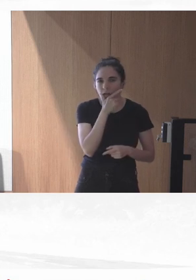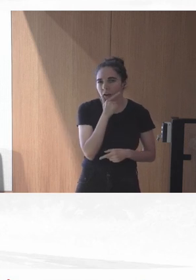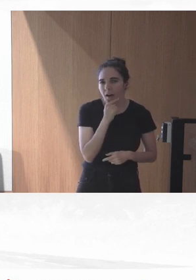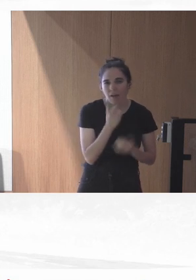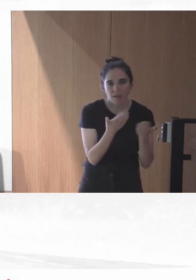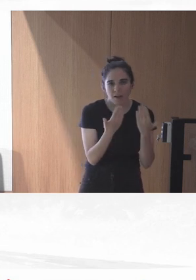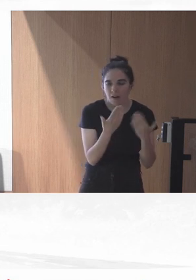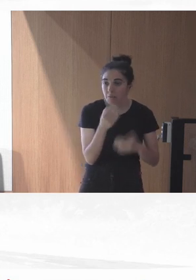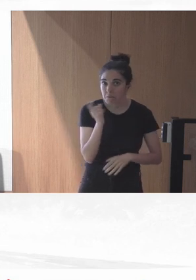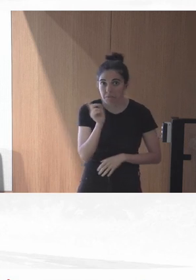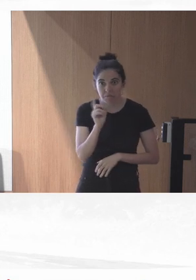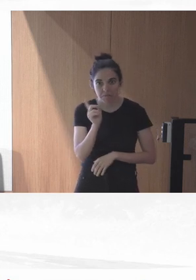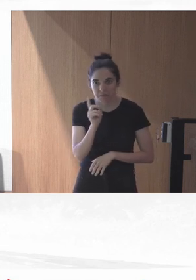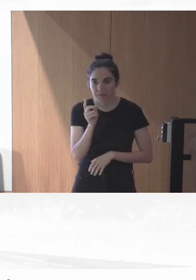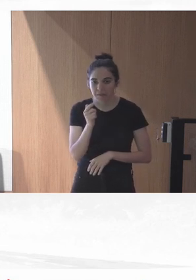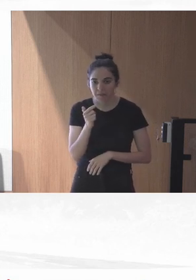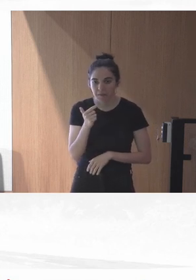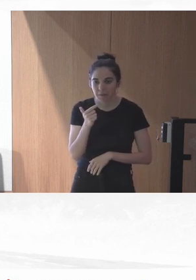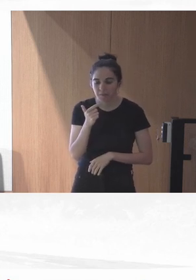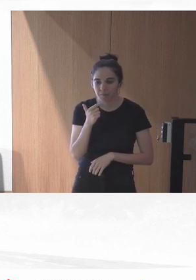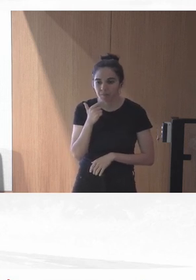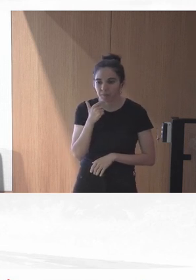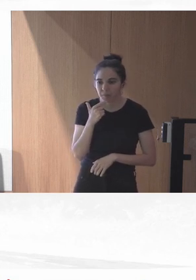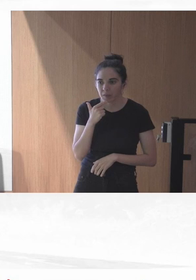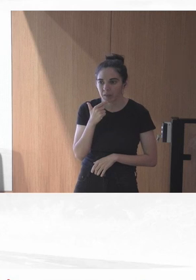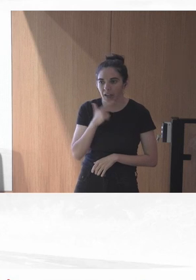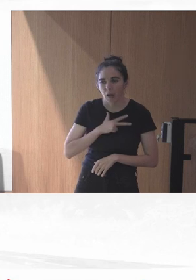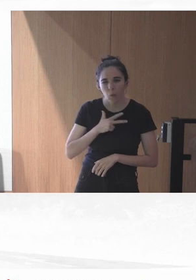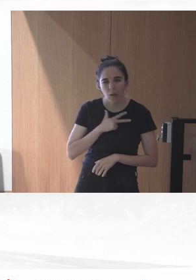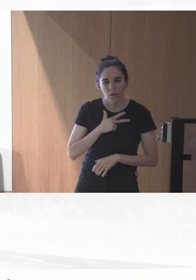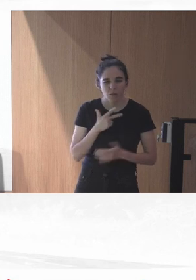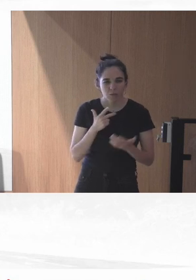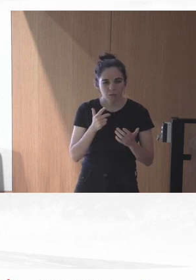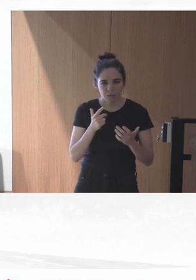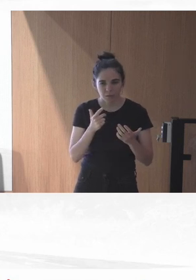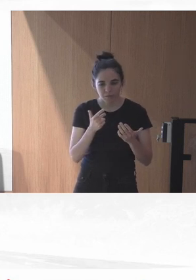por qué le pareció que los abogados no estaban?